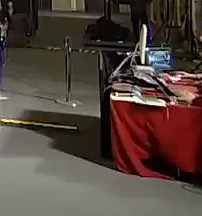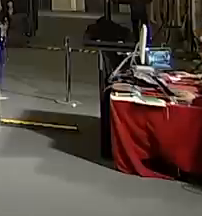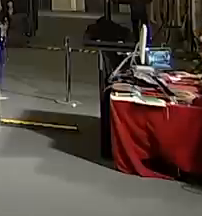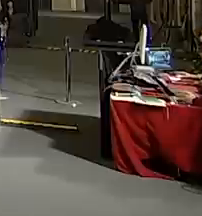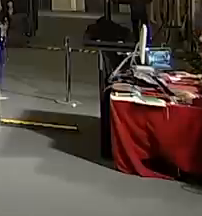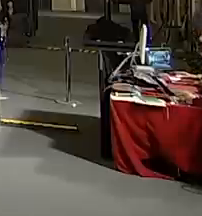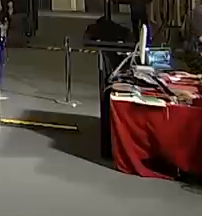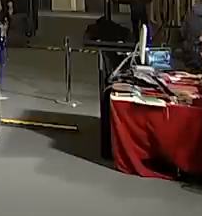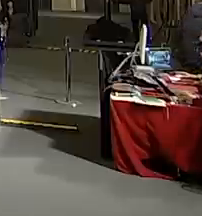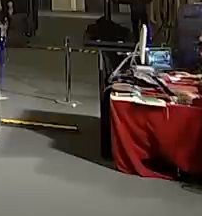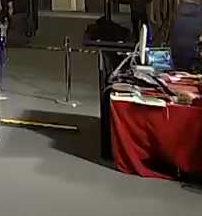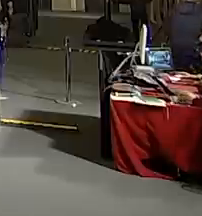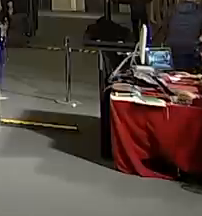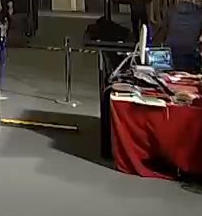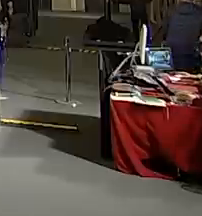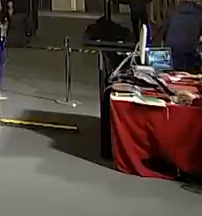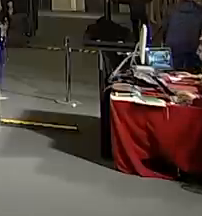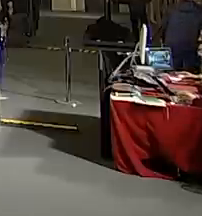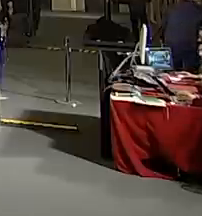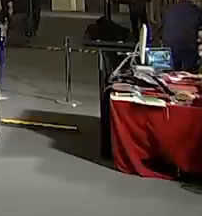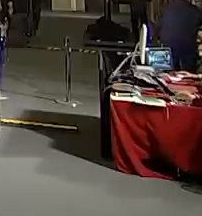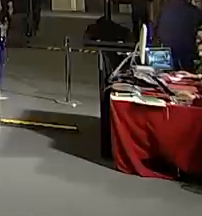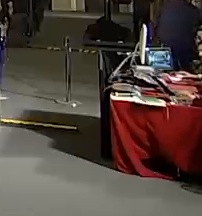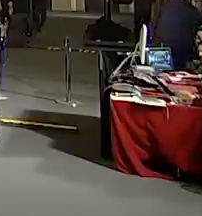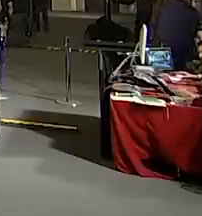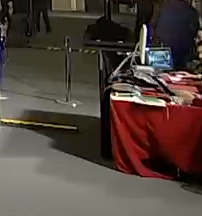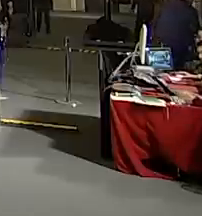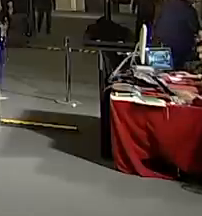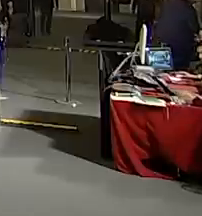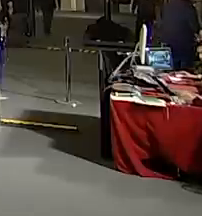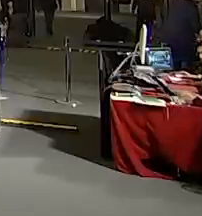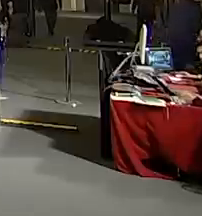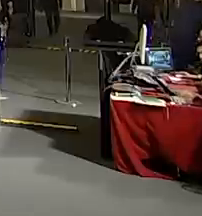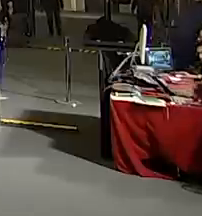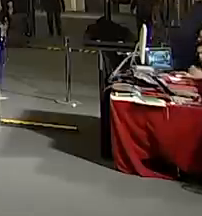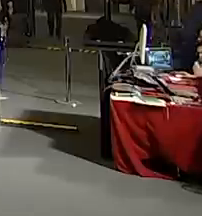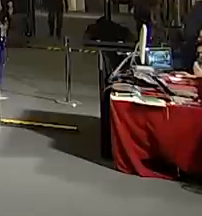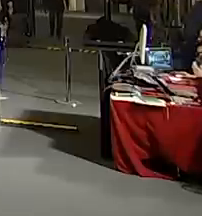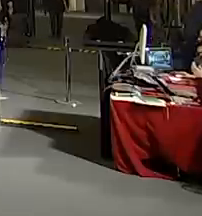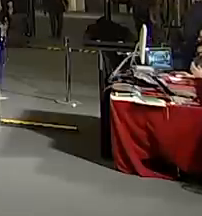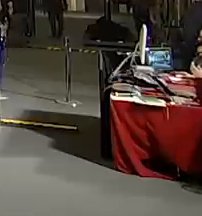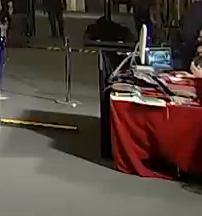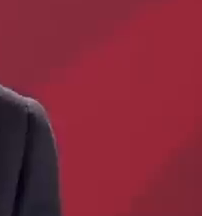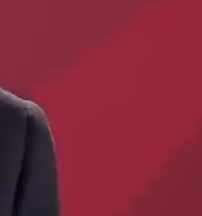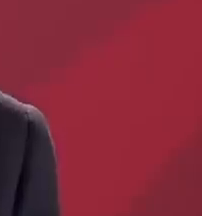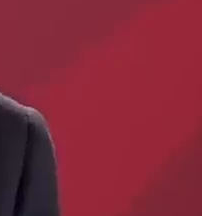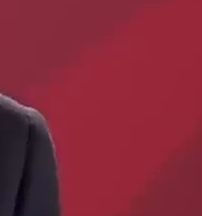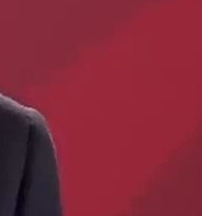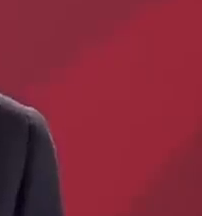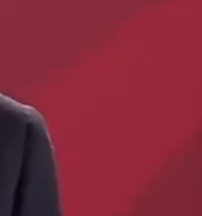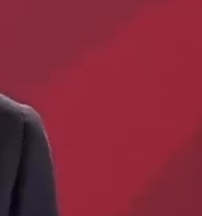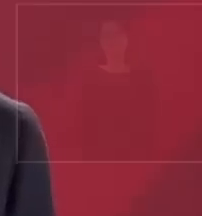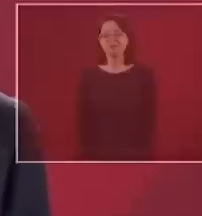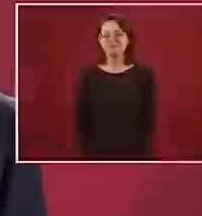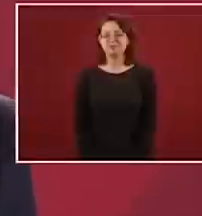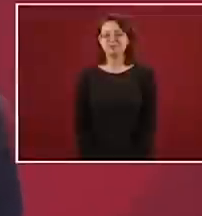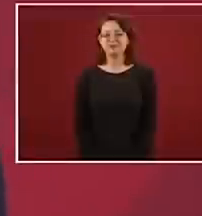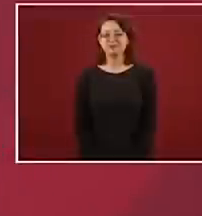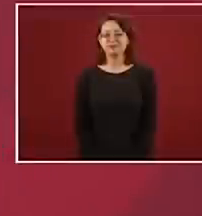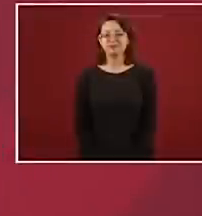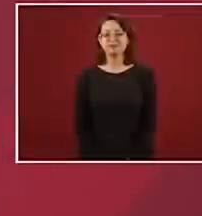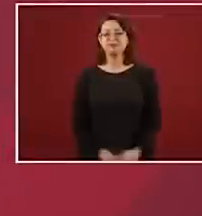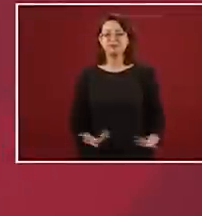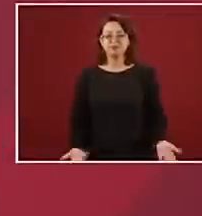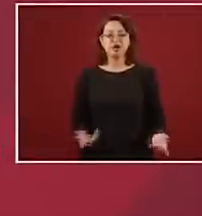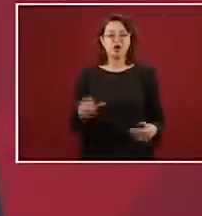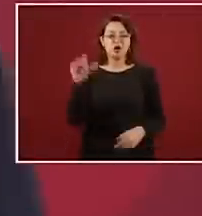esta subasta de la venta de aviones, de helicópteros.